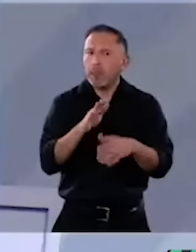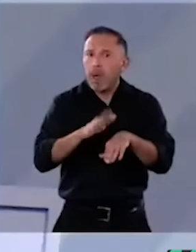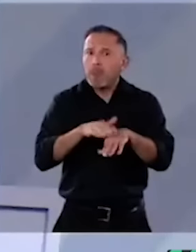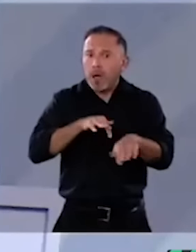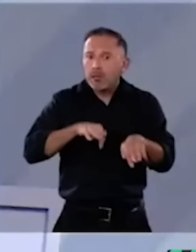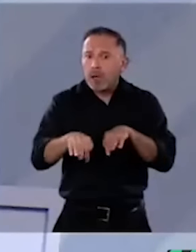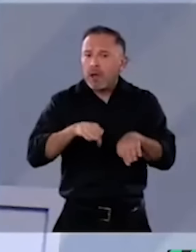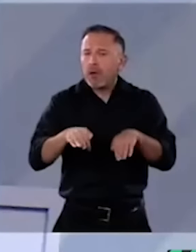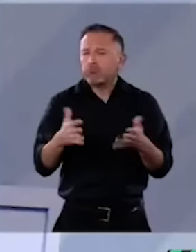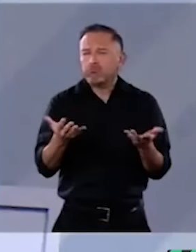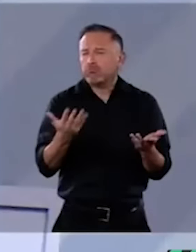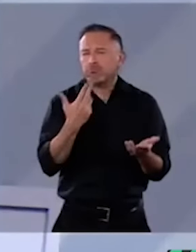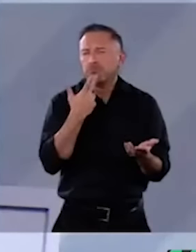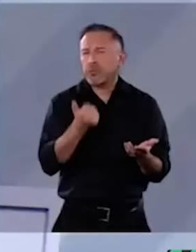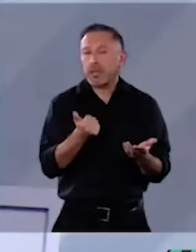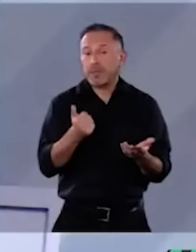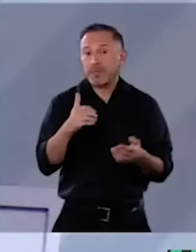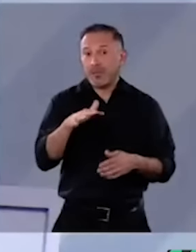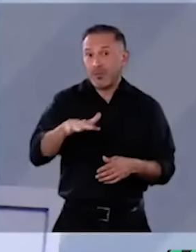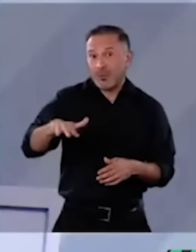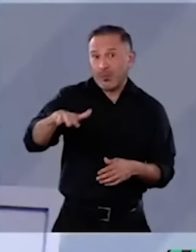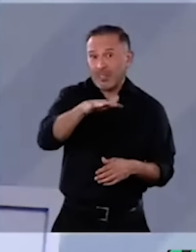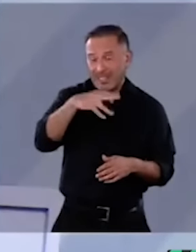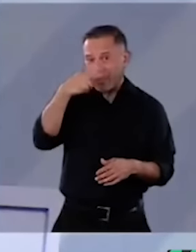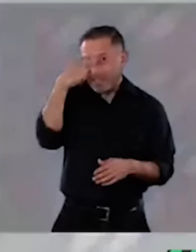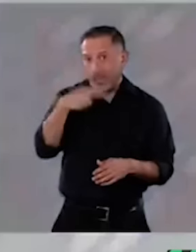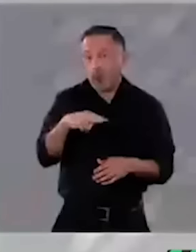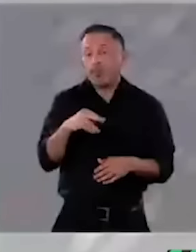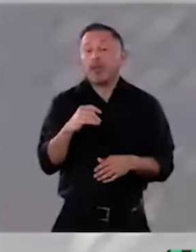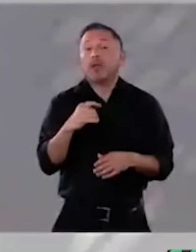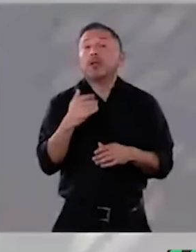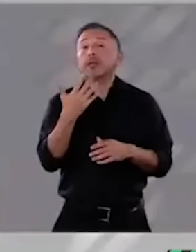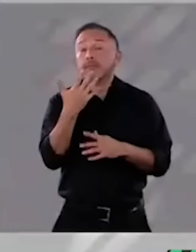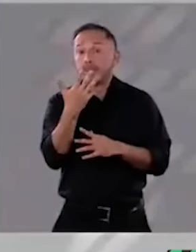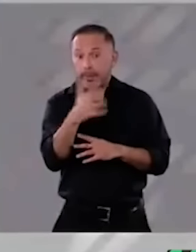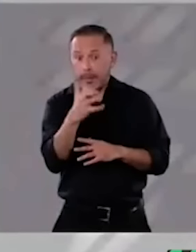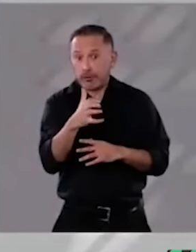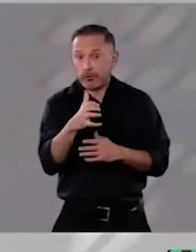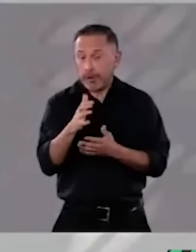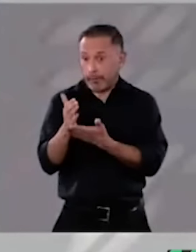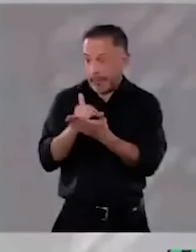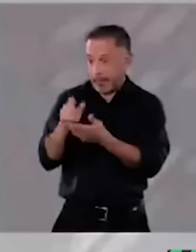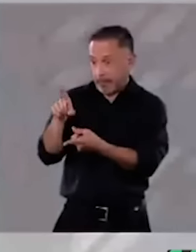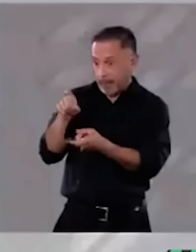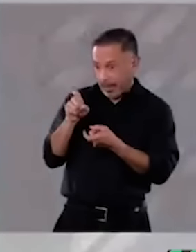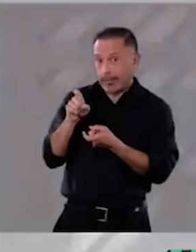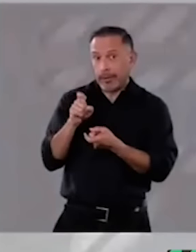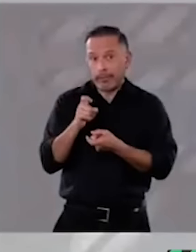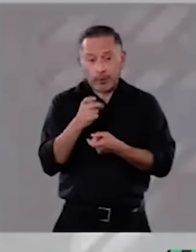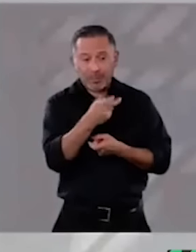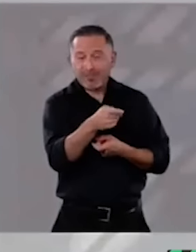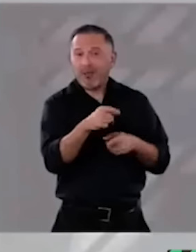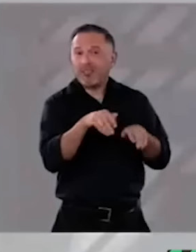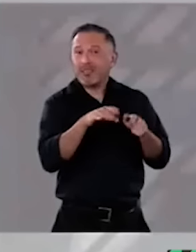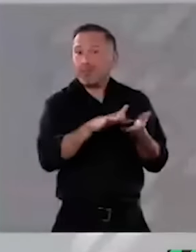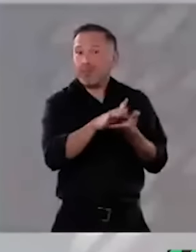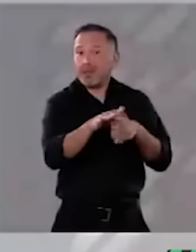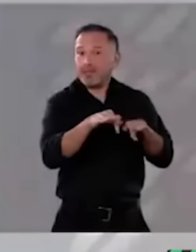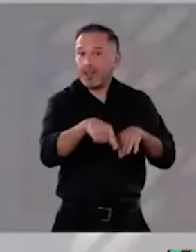solo 2 de cada 10 empresas, de cada 10 pesos que ingresan las empresas van a los trabajadores. En Alemania es el